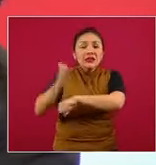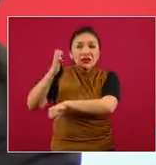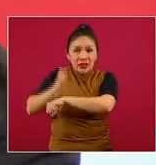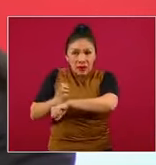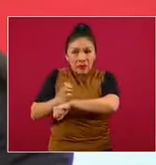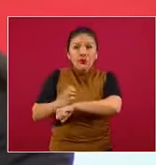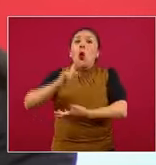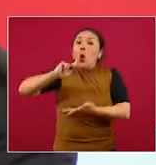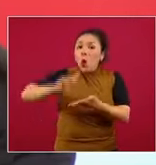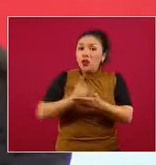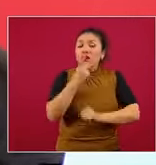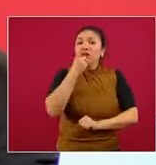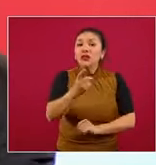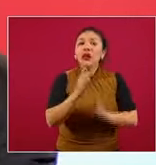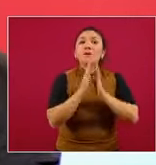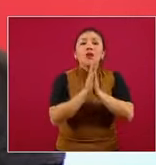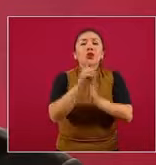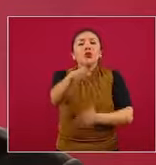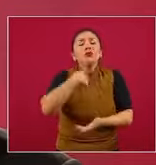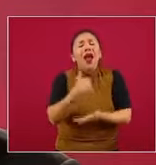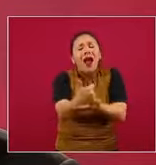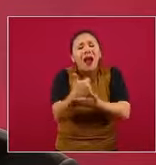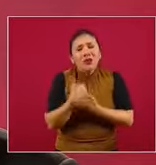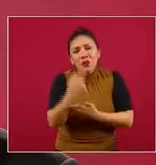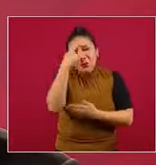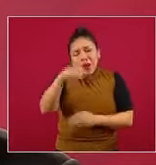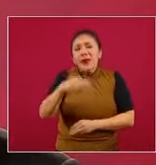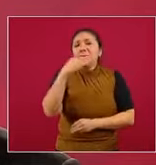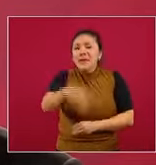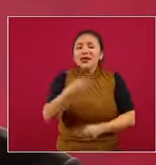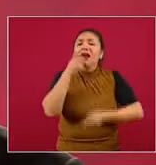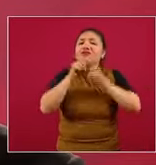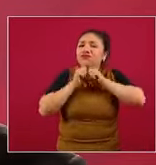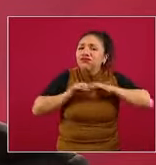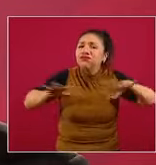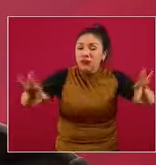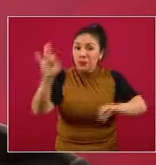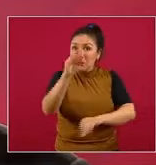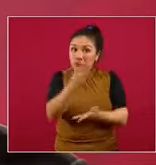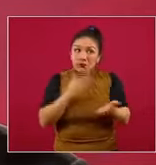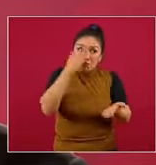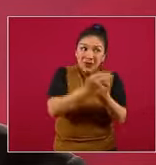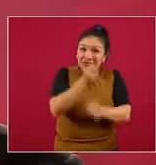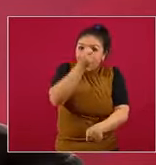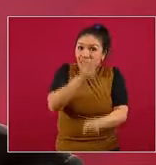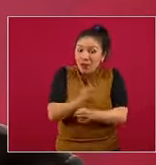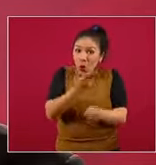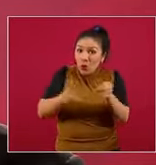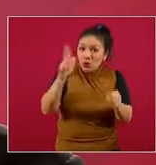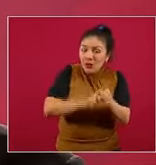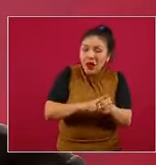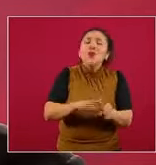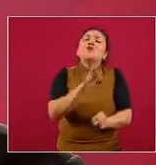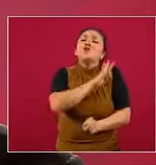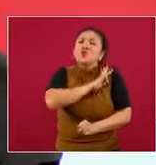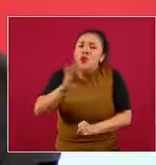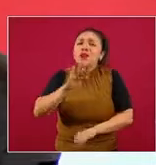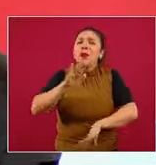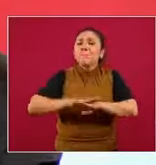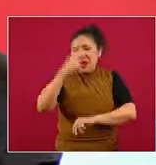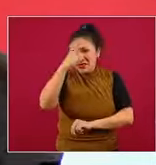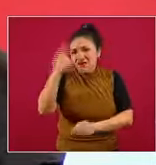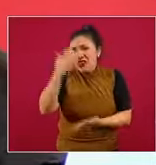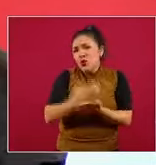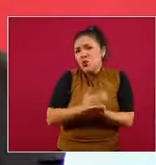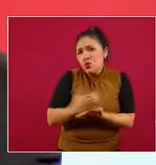y volvió a decir: por favor, ayúdenos a propagar este mensaje. Si se llega temprano, hay mayor probabilidad de